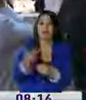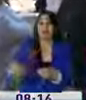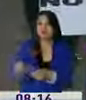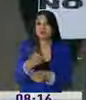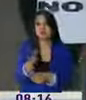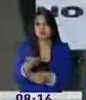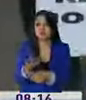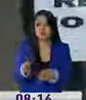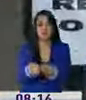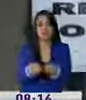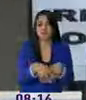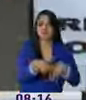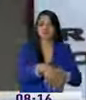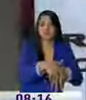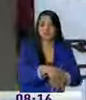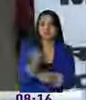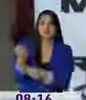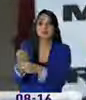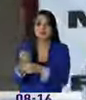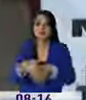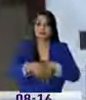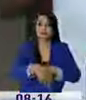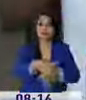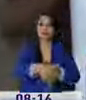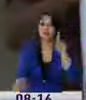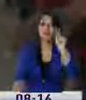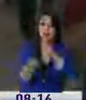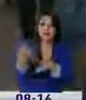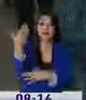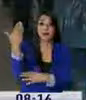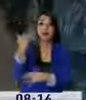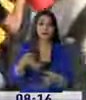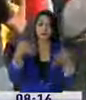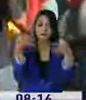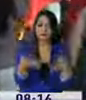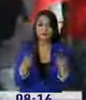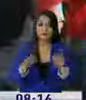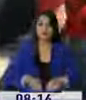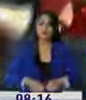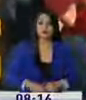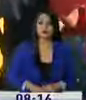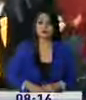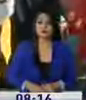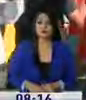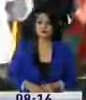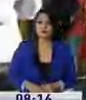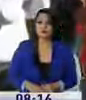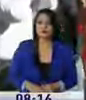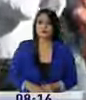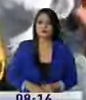a la par de las protestas. Esto hasta que el cabildo quiteño cumpla con lo ofrecido, informó Javier Rosero.